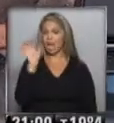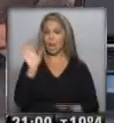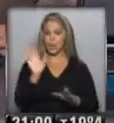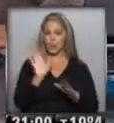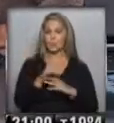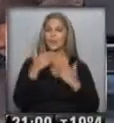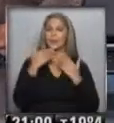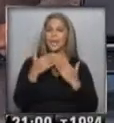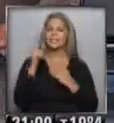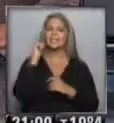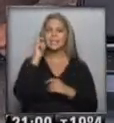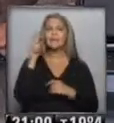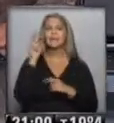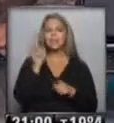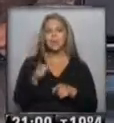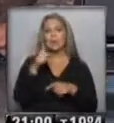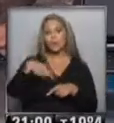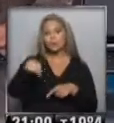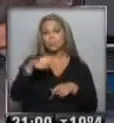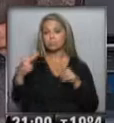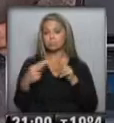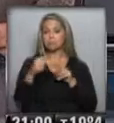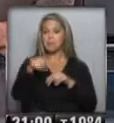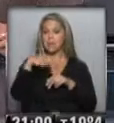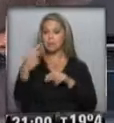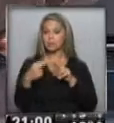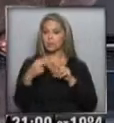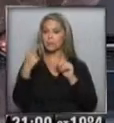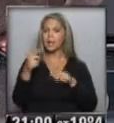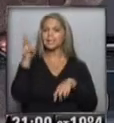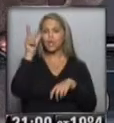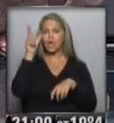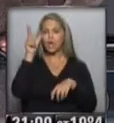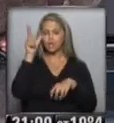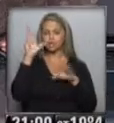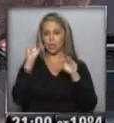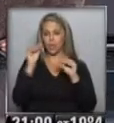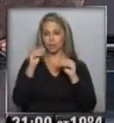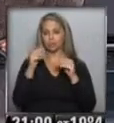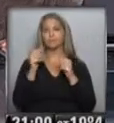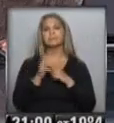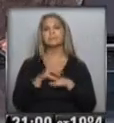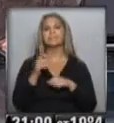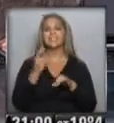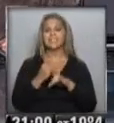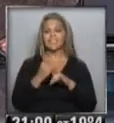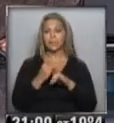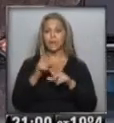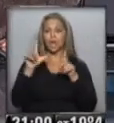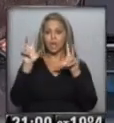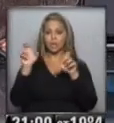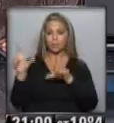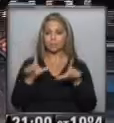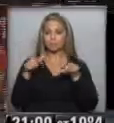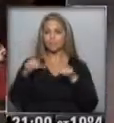a Gaby, por supuesto a ustedes por estar allí. Nos encontramos mañana puntualmente a las 8 de la noche. Como siempre, despedida en Visión 7 Central con los temas del